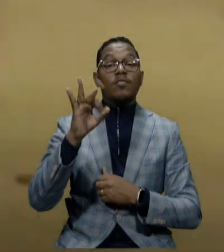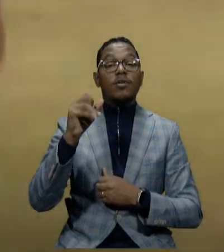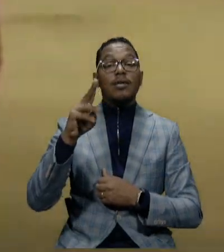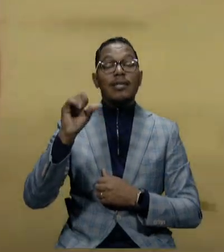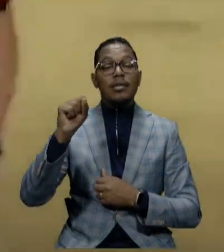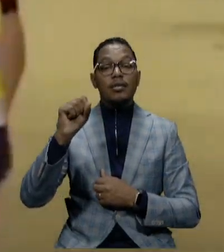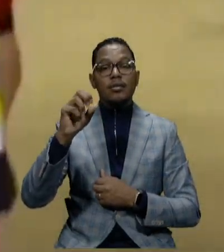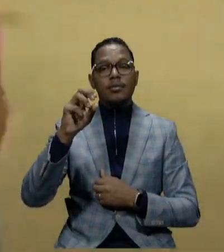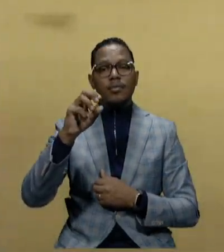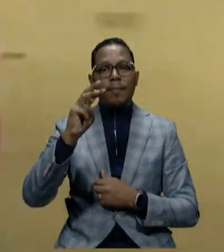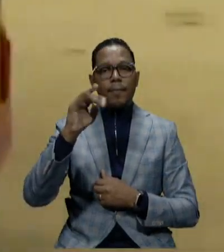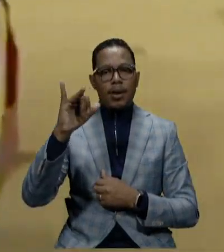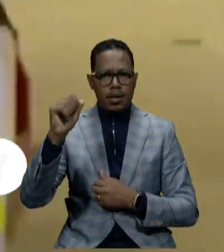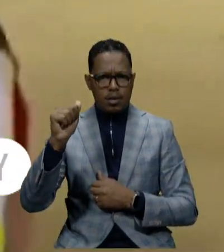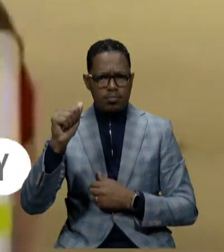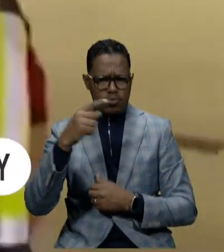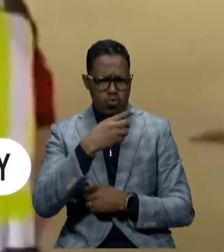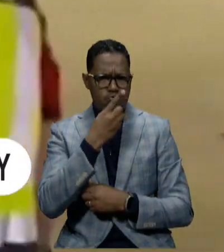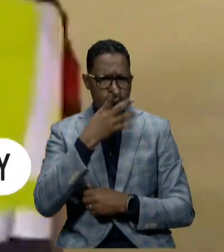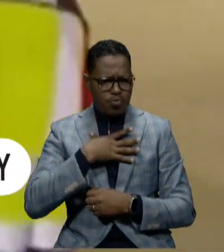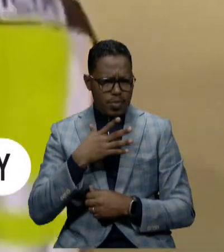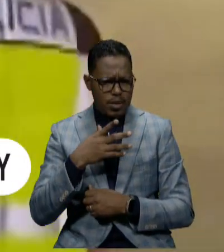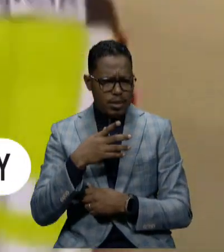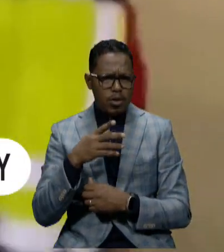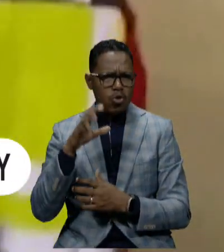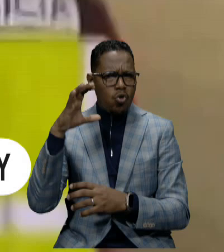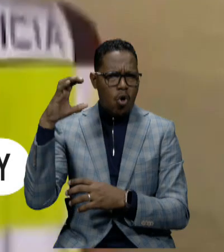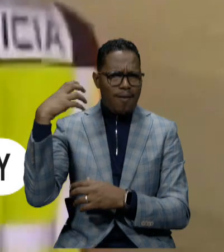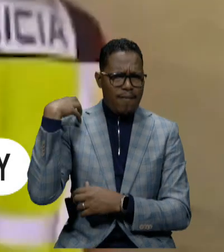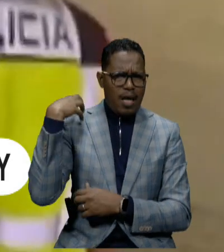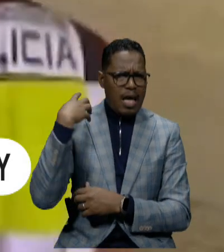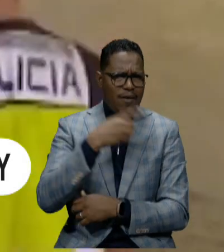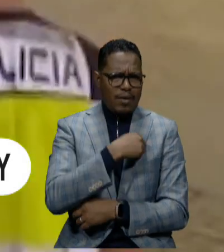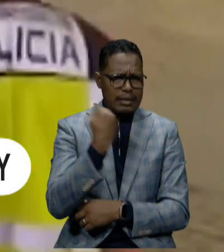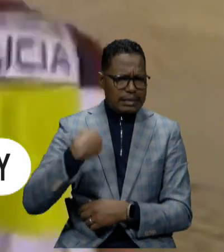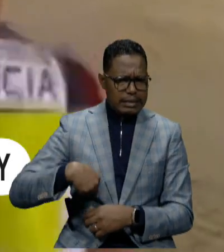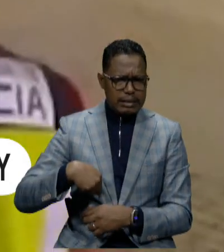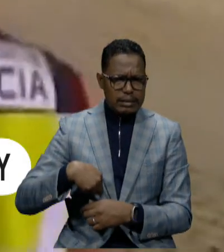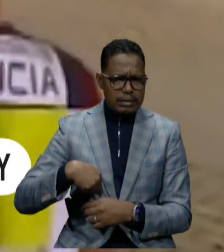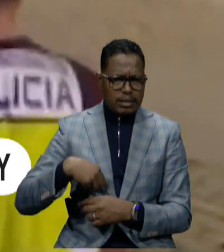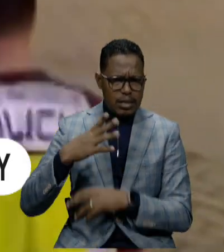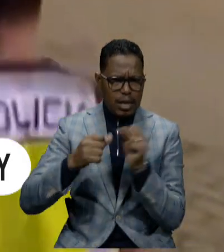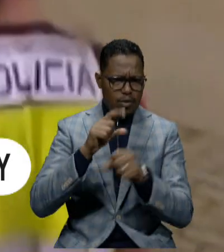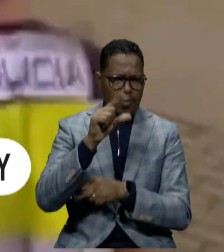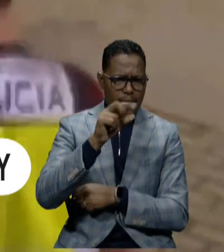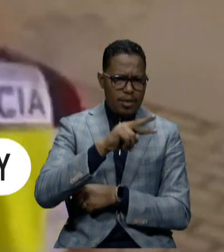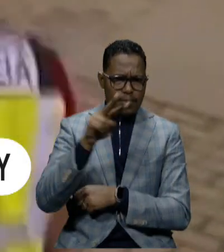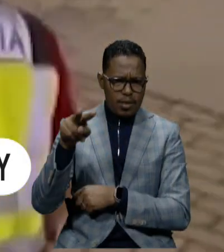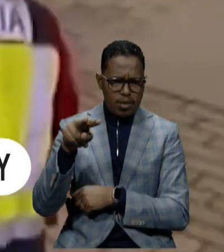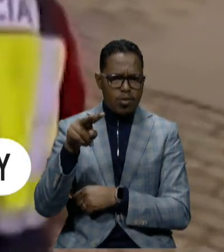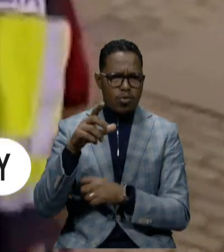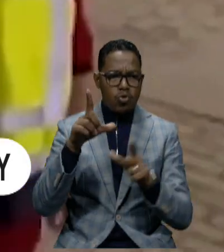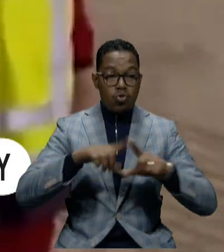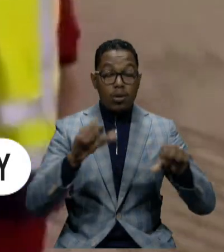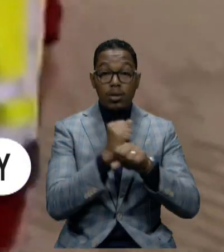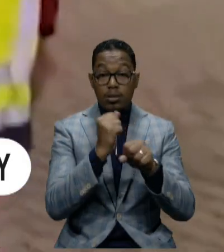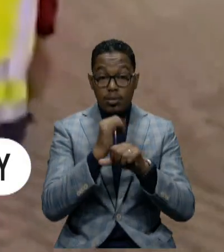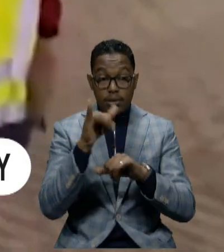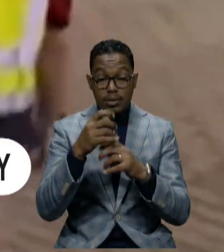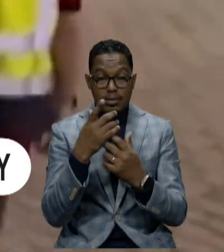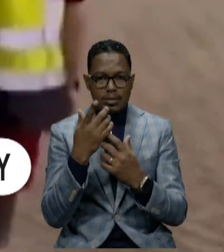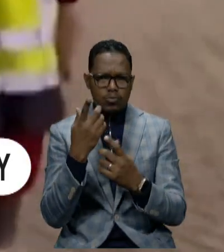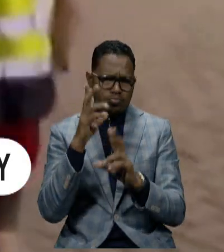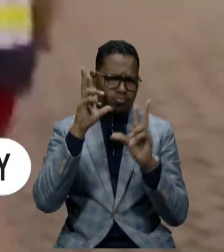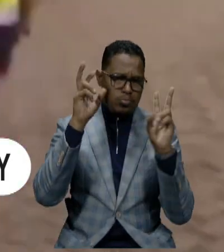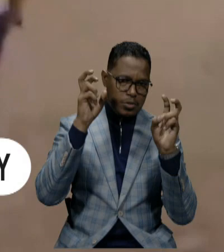Furcal Rodríguez es la dominicana que mató a su jefe chino, Jay Lee, mientras estaban en un lugar de trabajo supuestamente en